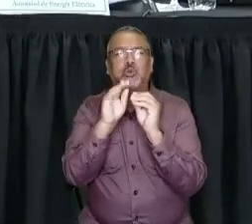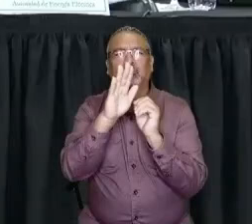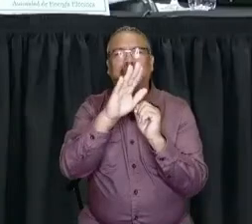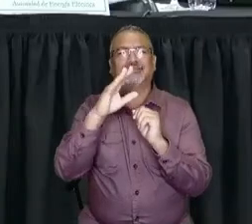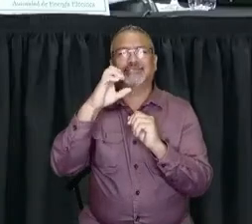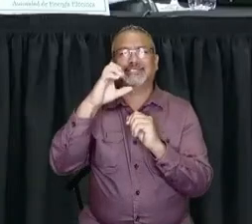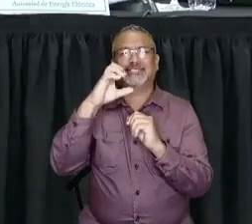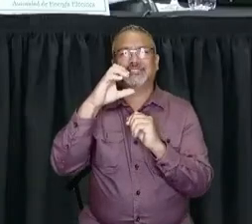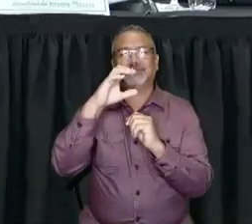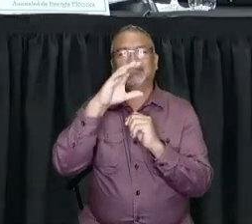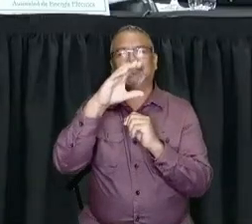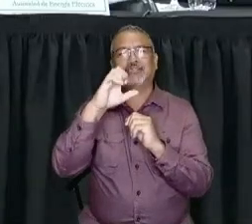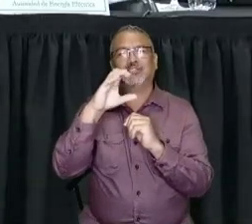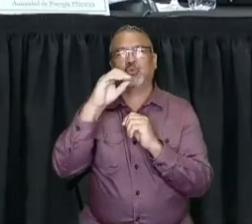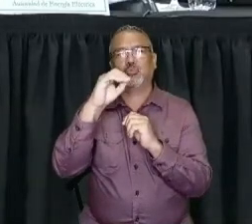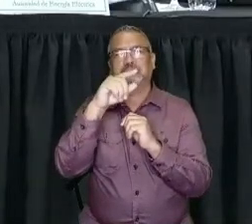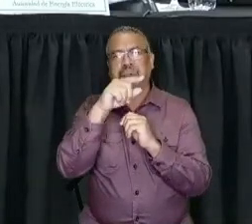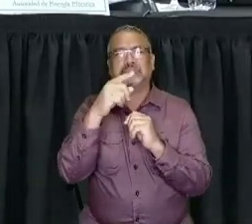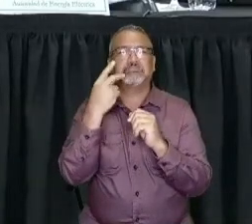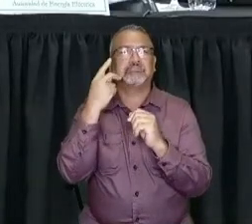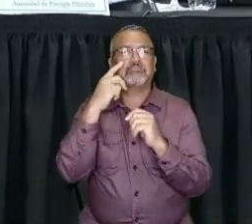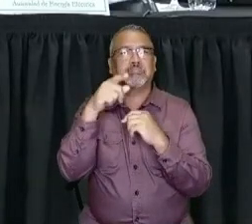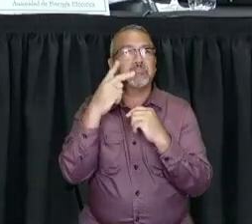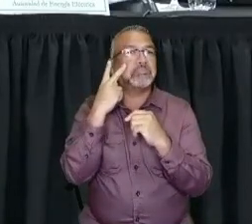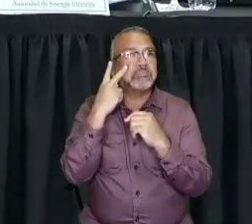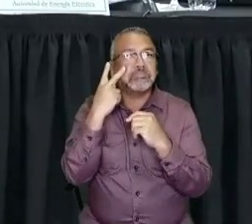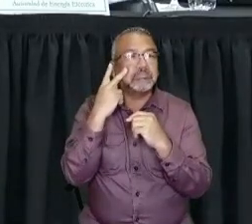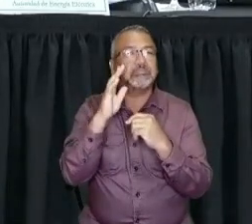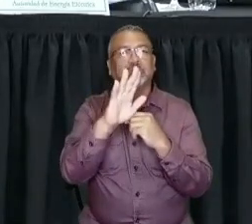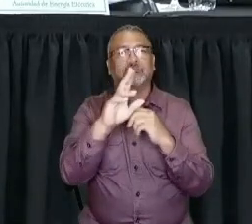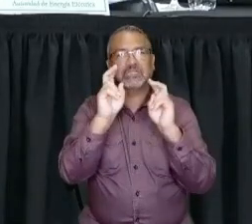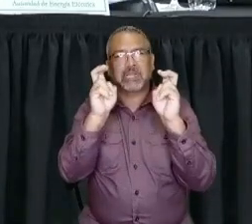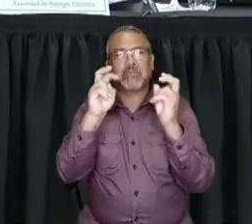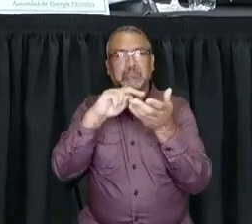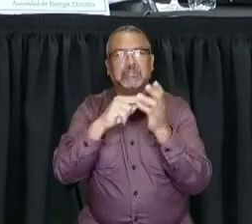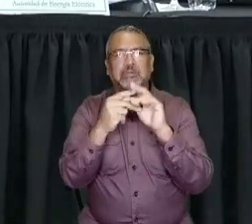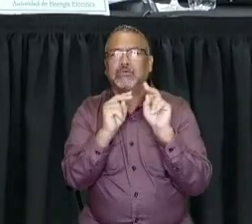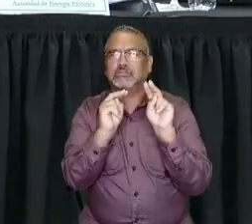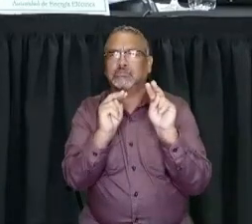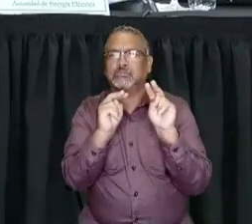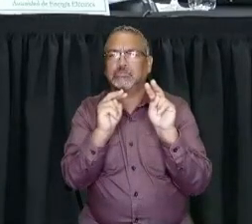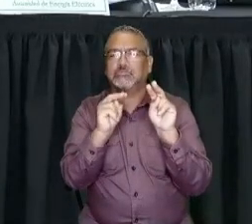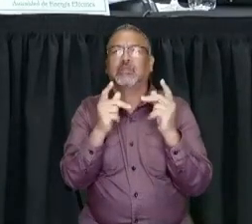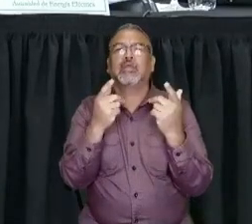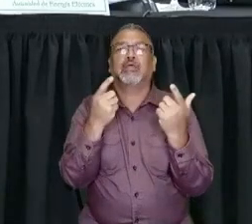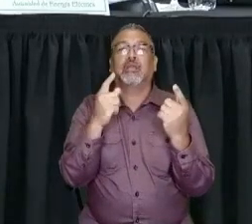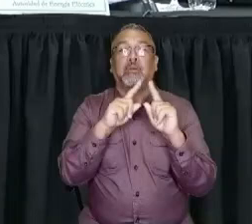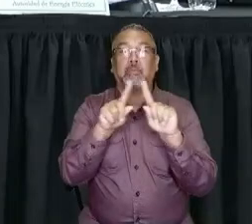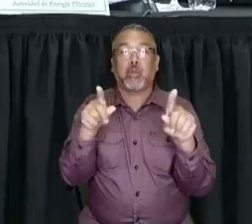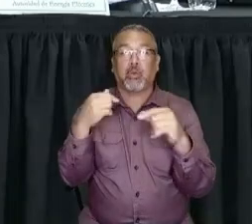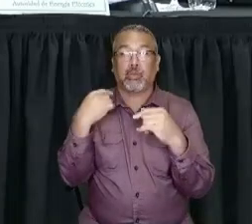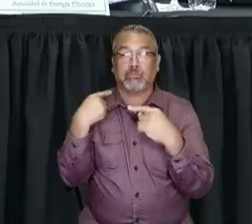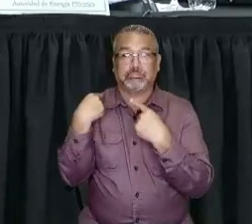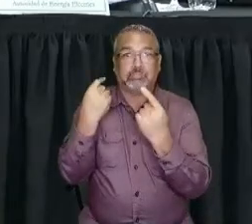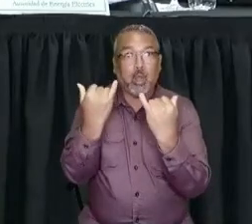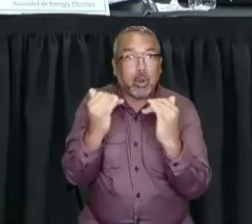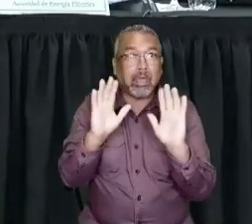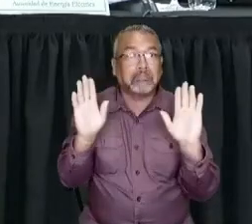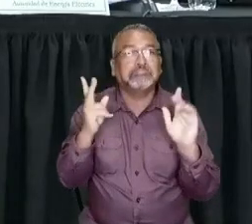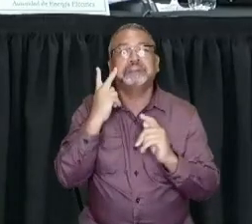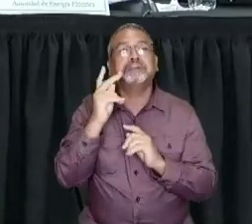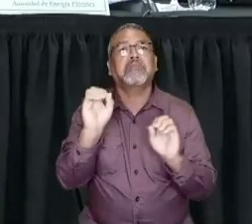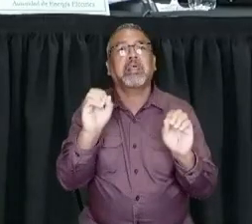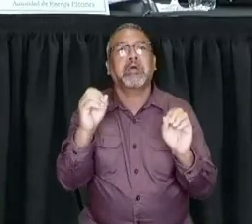la empresa para discutir estos temas así que nosotros estamos atentos estamos vigilando hasta ahora pues no no hemos visto nada que nos